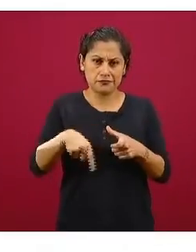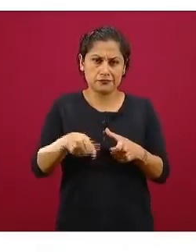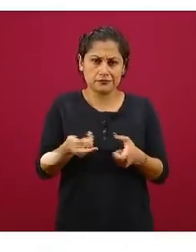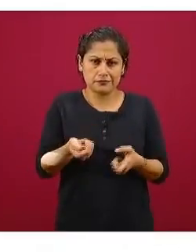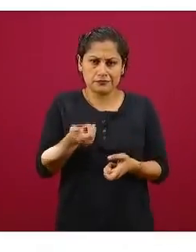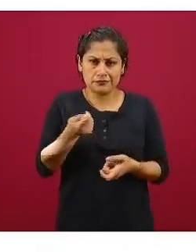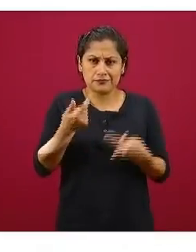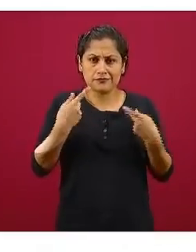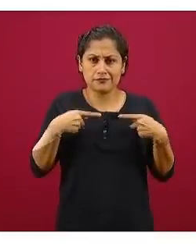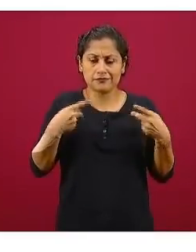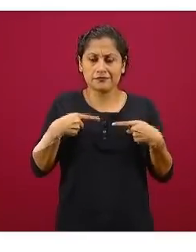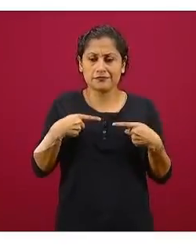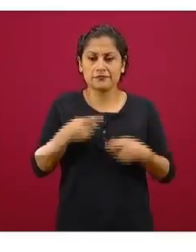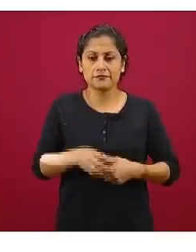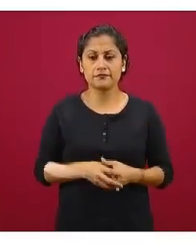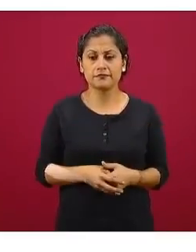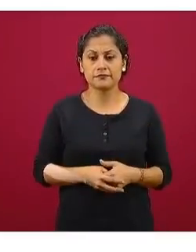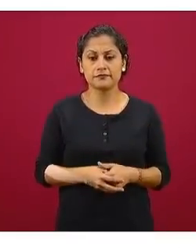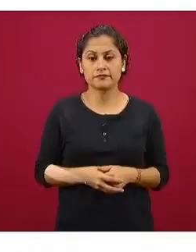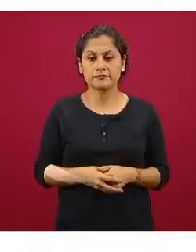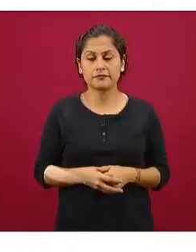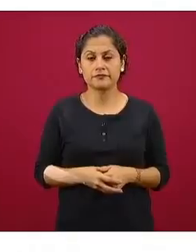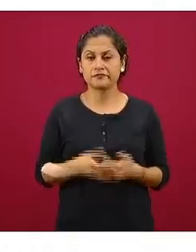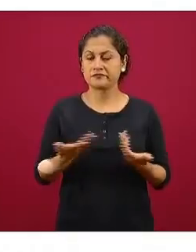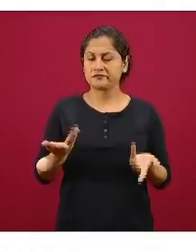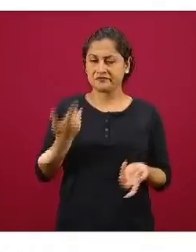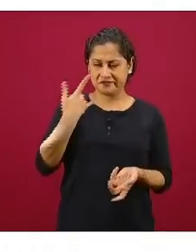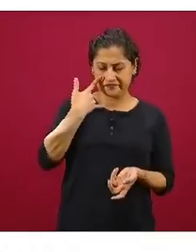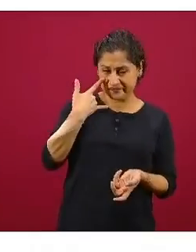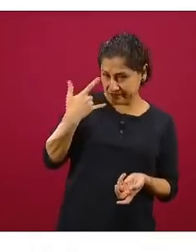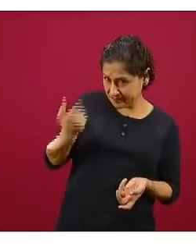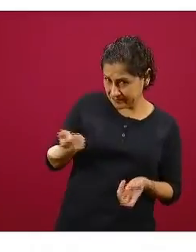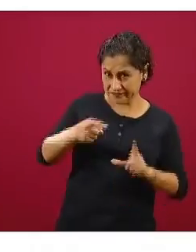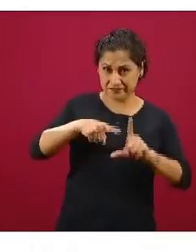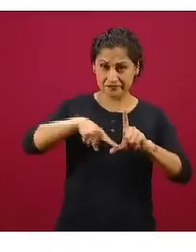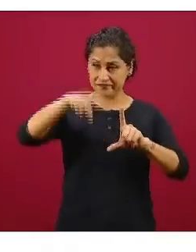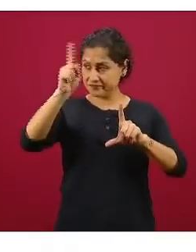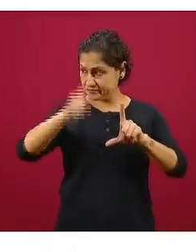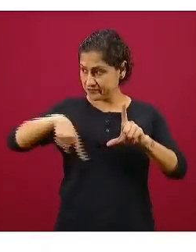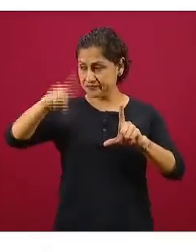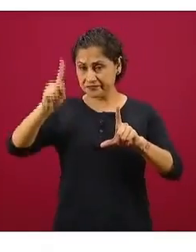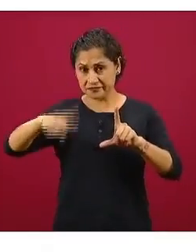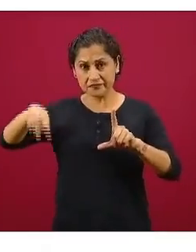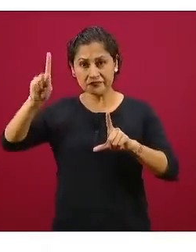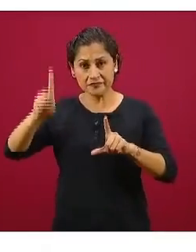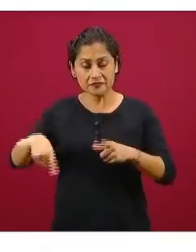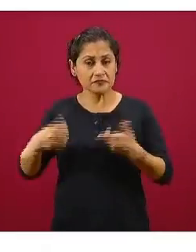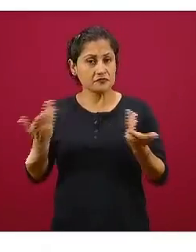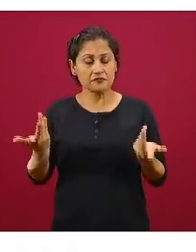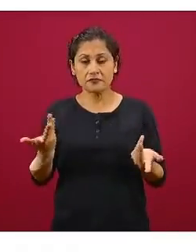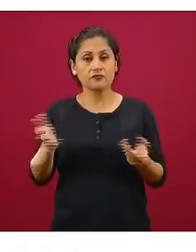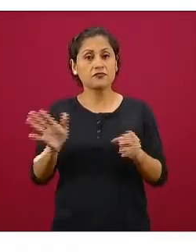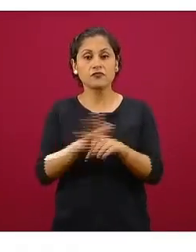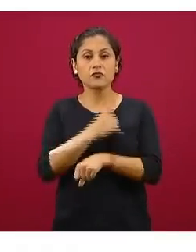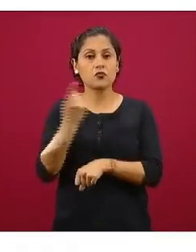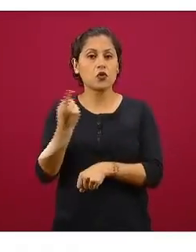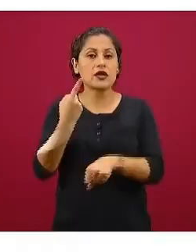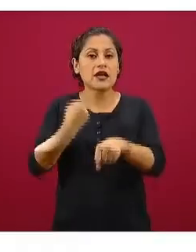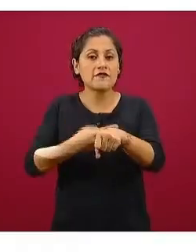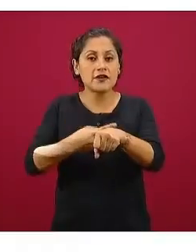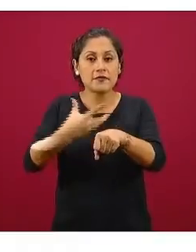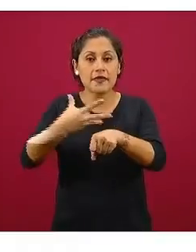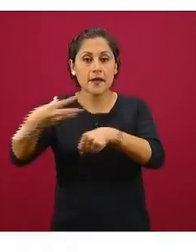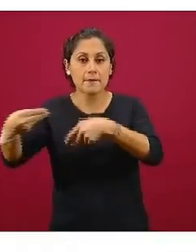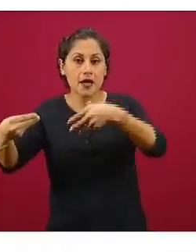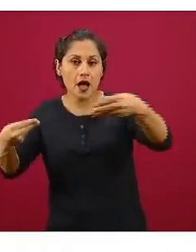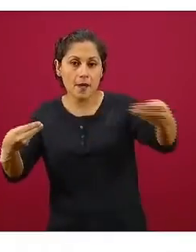un comportamiento no muy claro en términos del acontecer epidémico. Generalmente las curvas epidémicas de una enfermedad